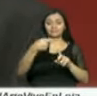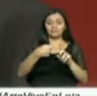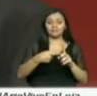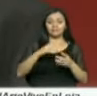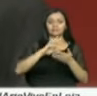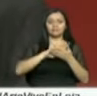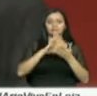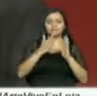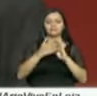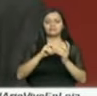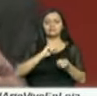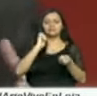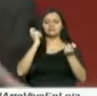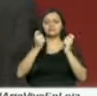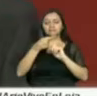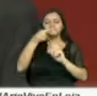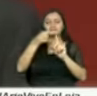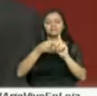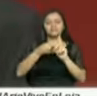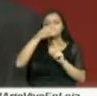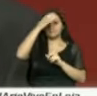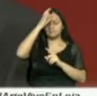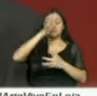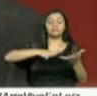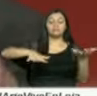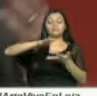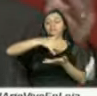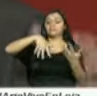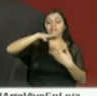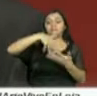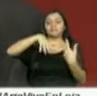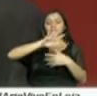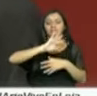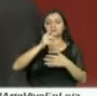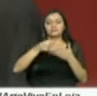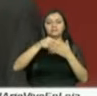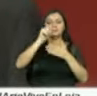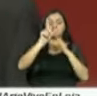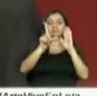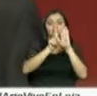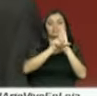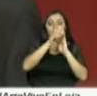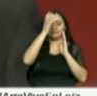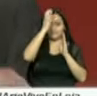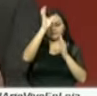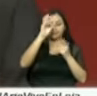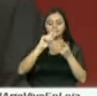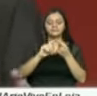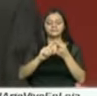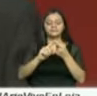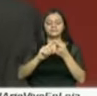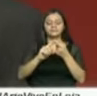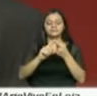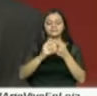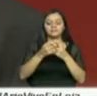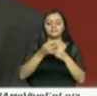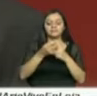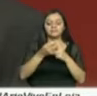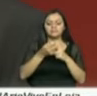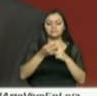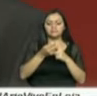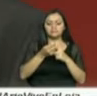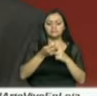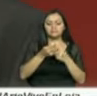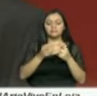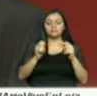se ha convertido en el mes cultural más movido del año. La aprobación de la Ley de Cultura, la realización de la novena